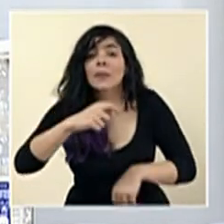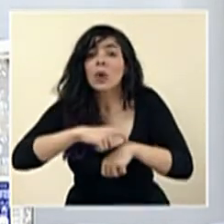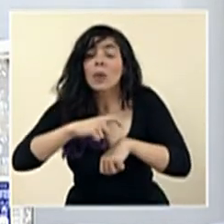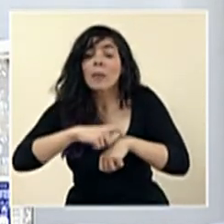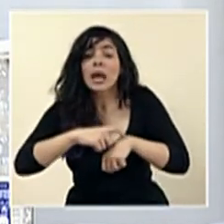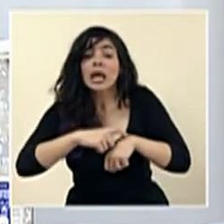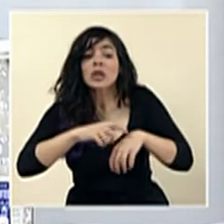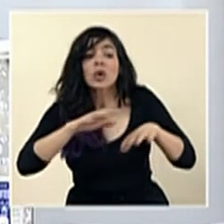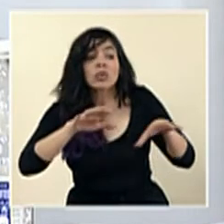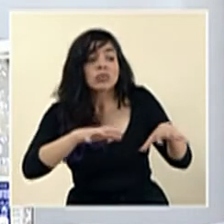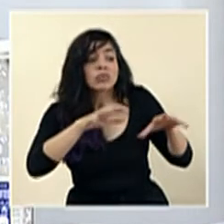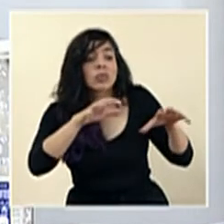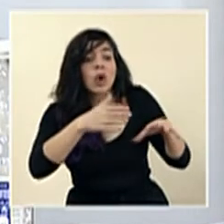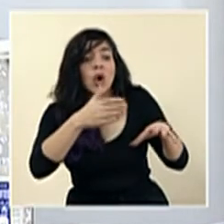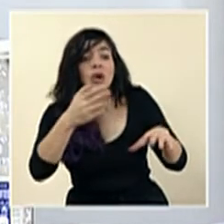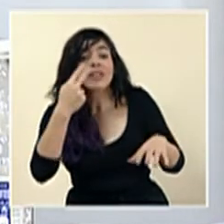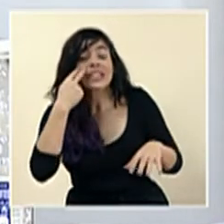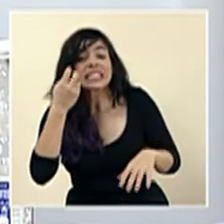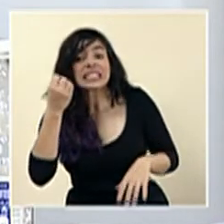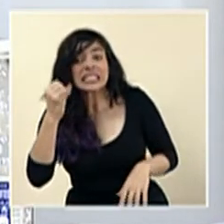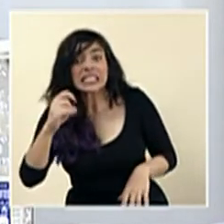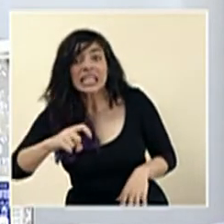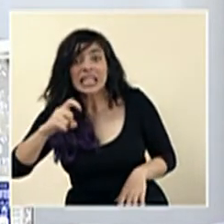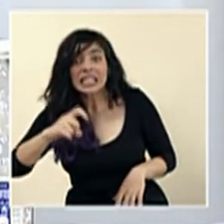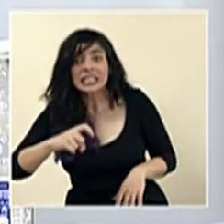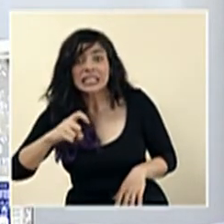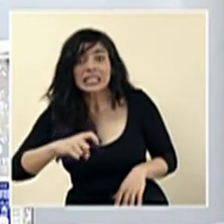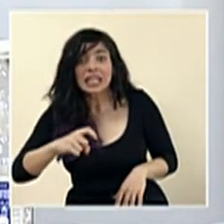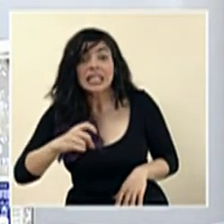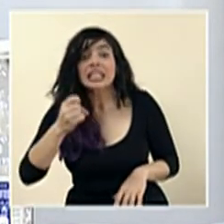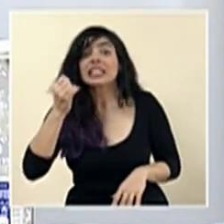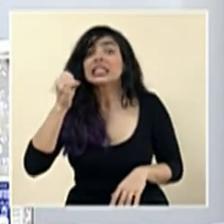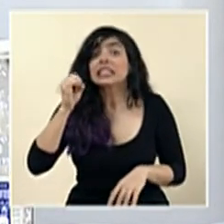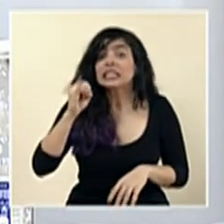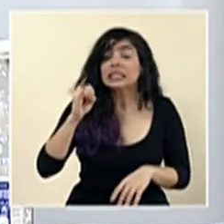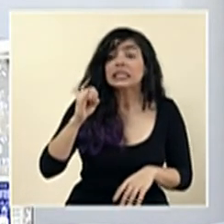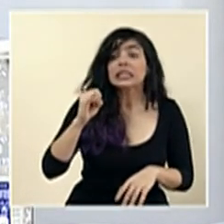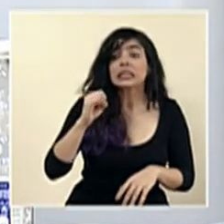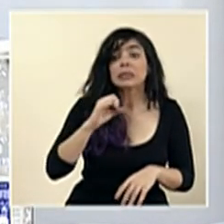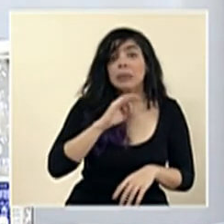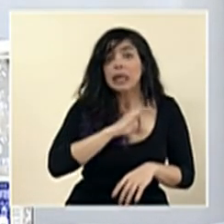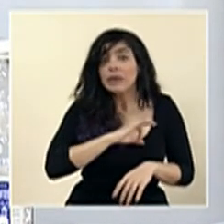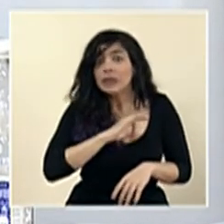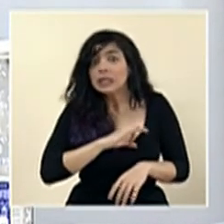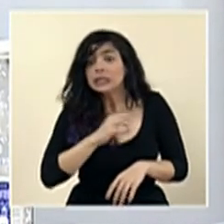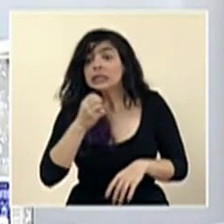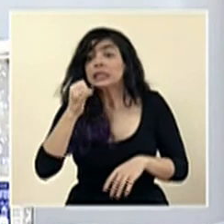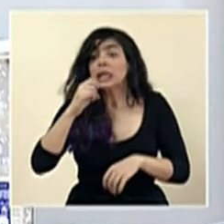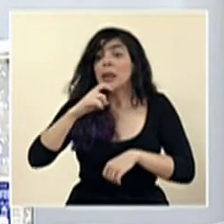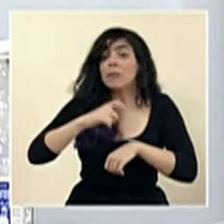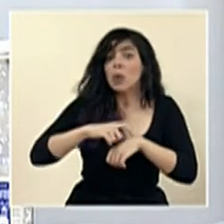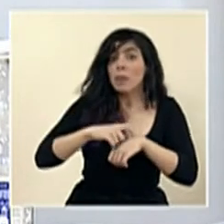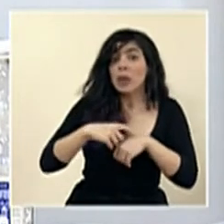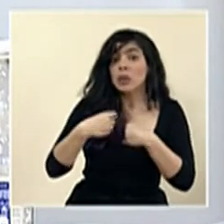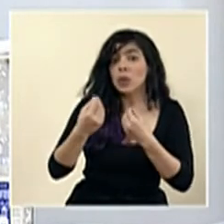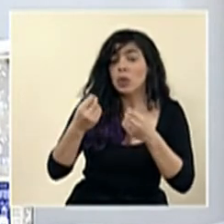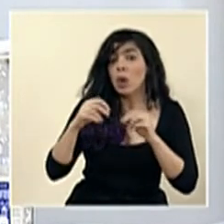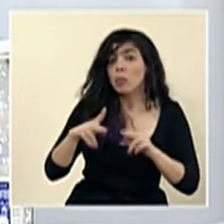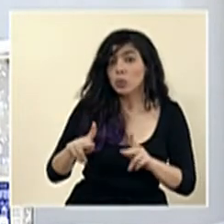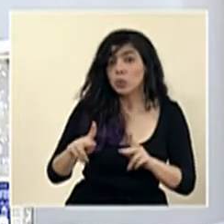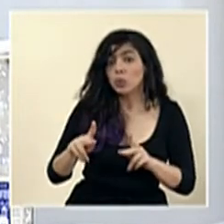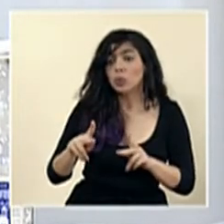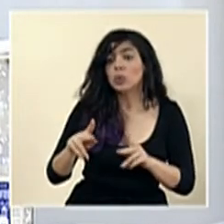se desarrollen las cosas, si hay necesidad y si es conveniente y si el momento lo amerita. Y de esa